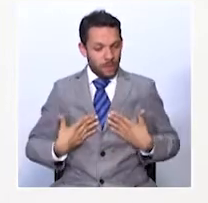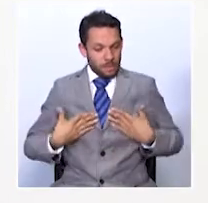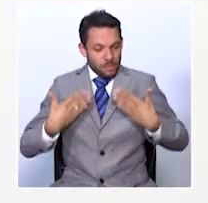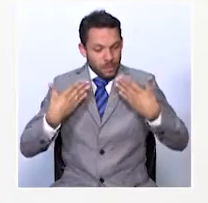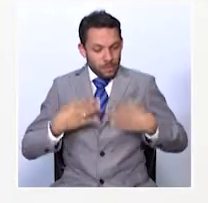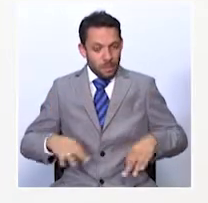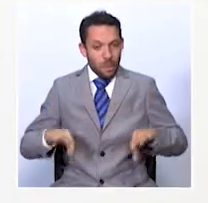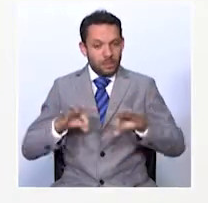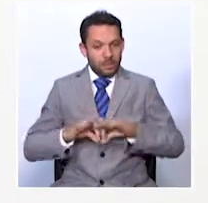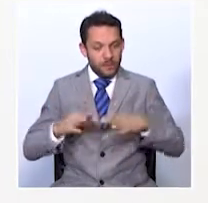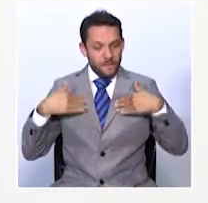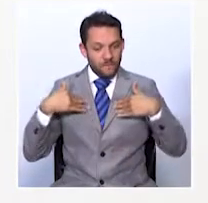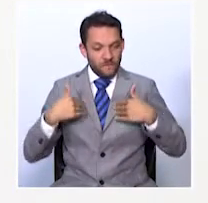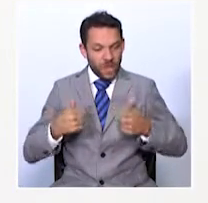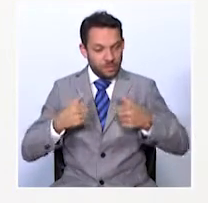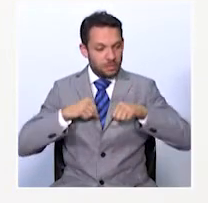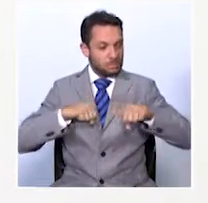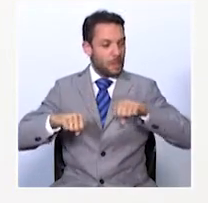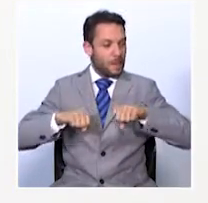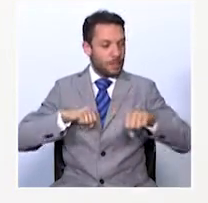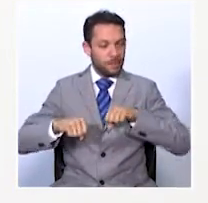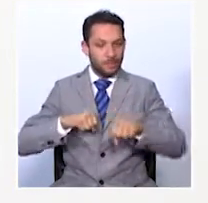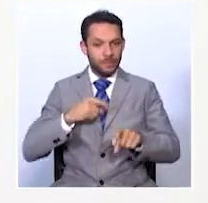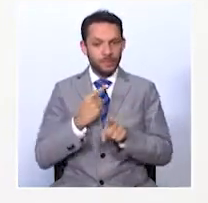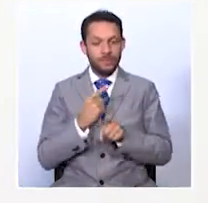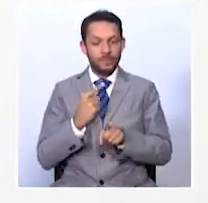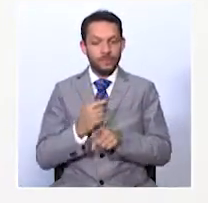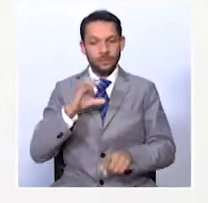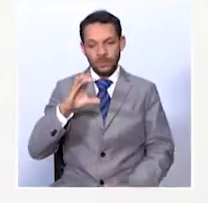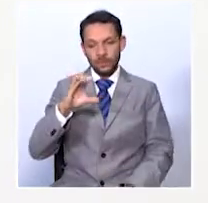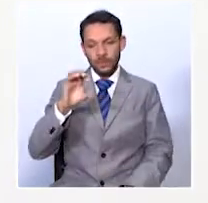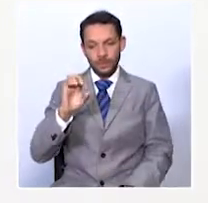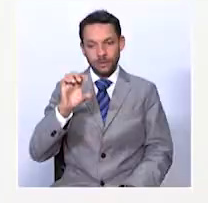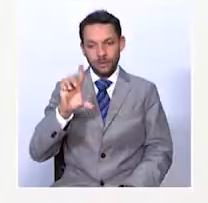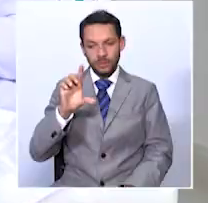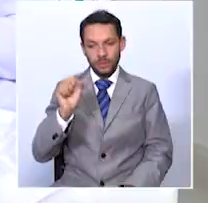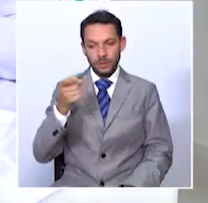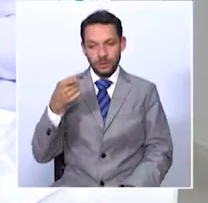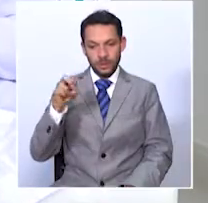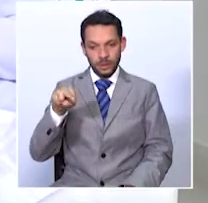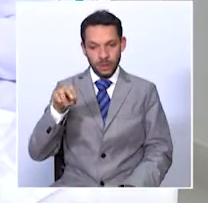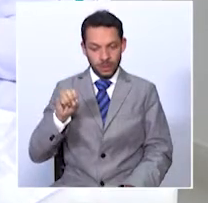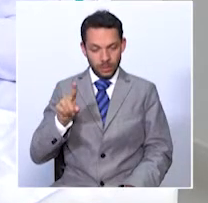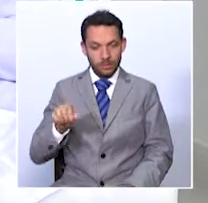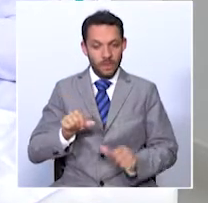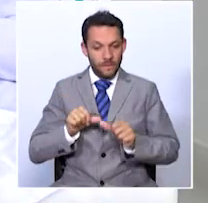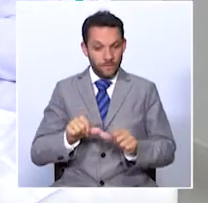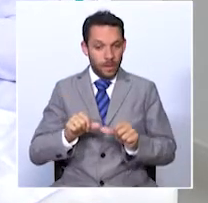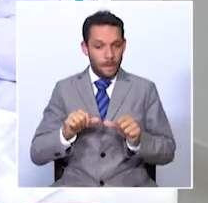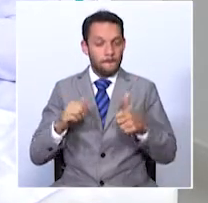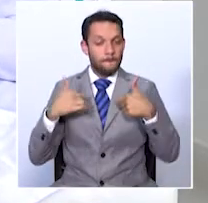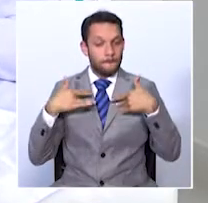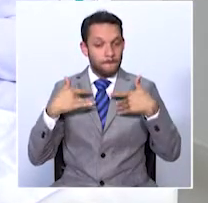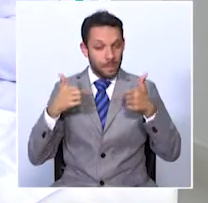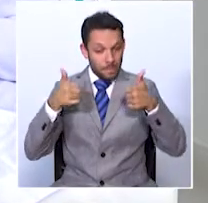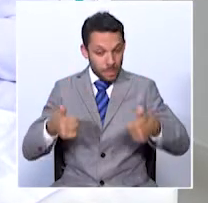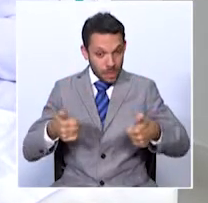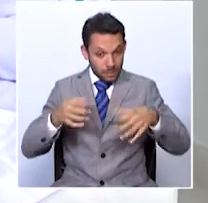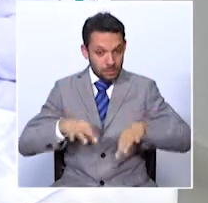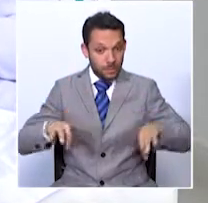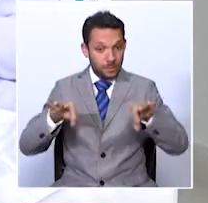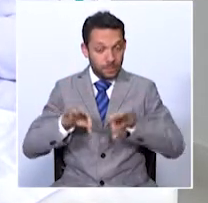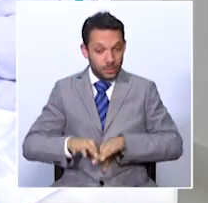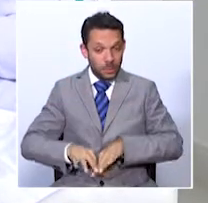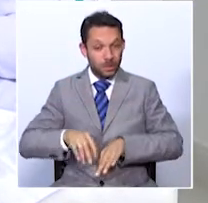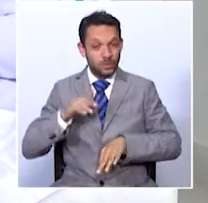hacen que ese colágeno mantenga, el poquito de colágeno que nos vaya quedando, mantenga bien y hace que estos